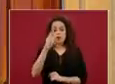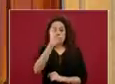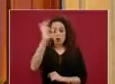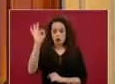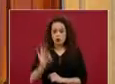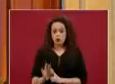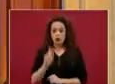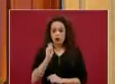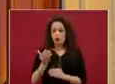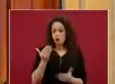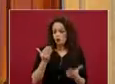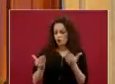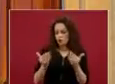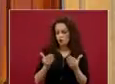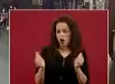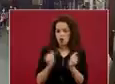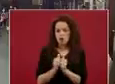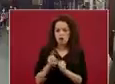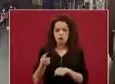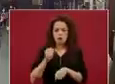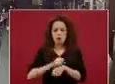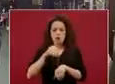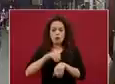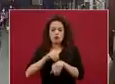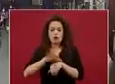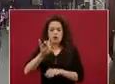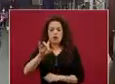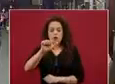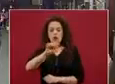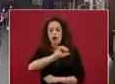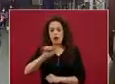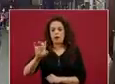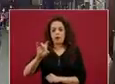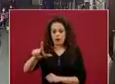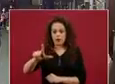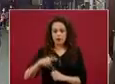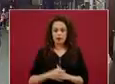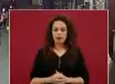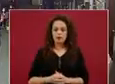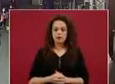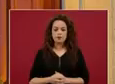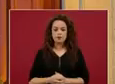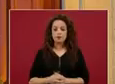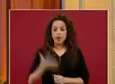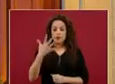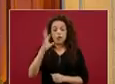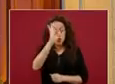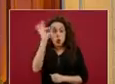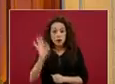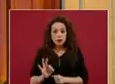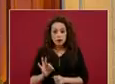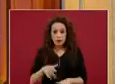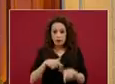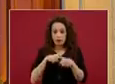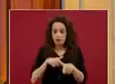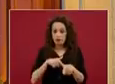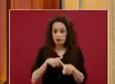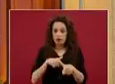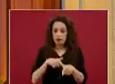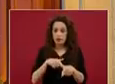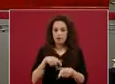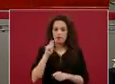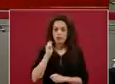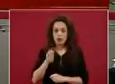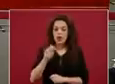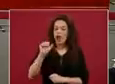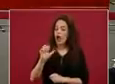en el comparativo de la semana 36 a la 37. 5% continúan siendo los casos